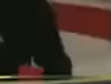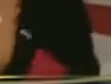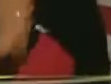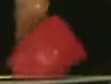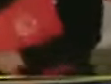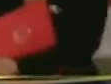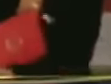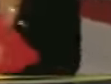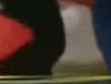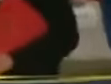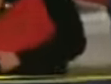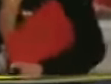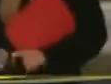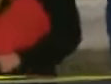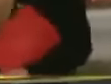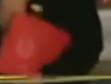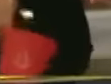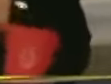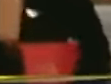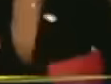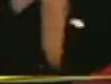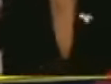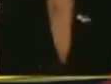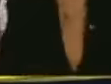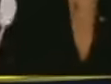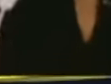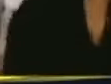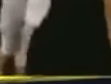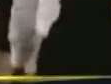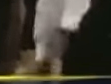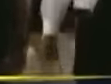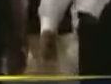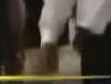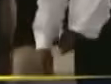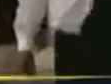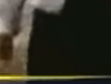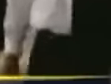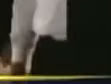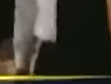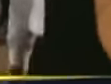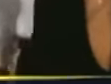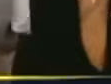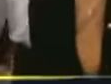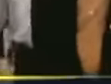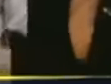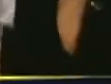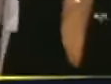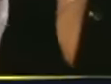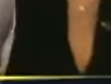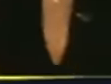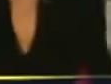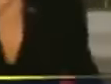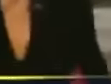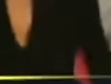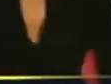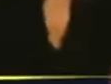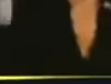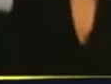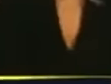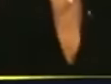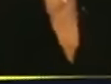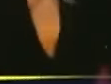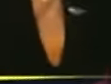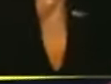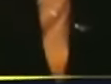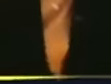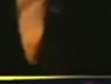14 embajadores. Entre las últimas leyes aprobadas por la Asamblea Nacional se encuentra la Ley del Presupuesto para el Ejercicio Económico y Financiero del